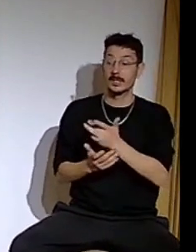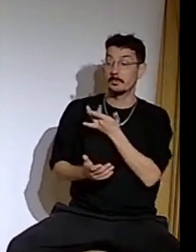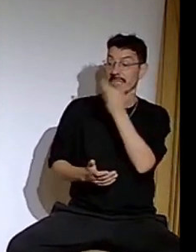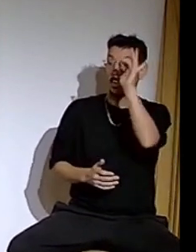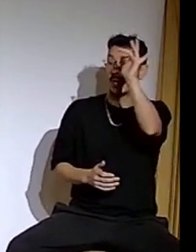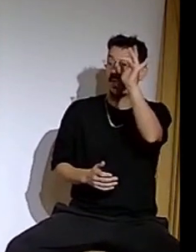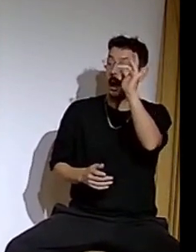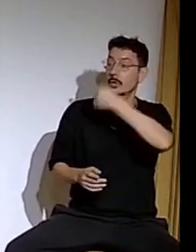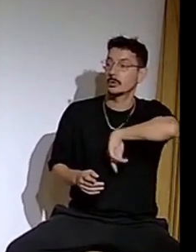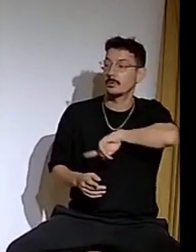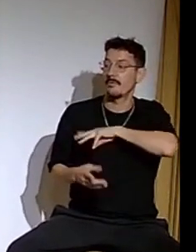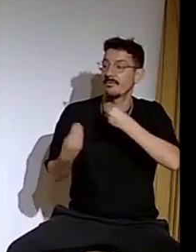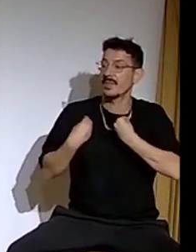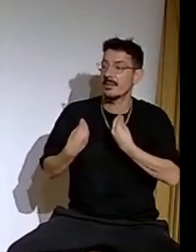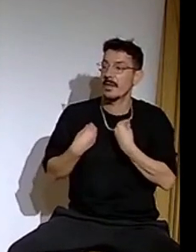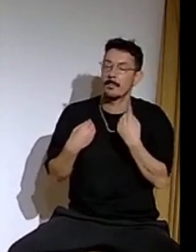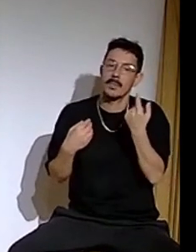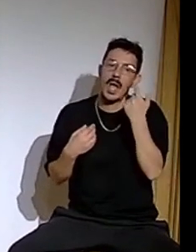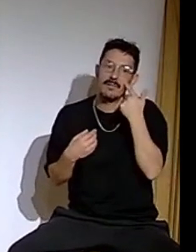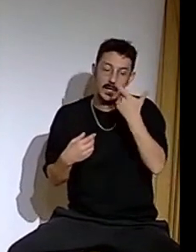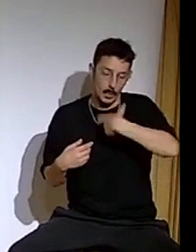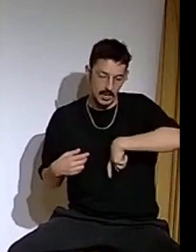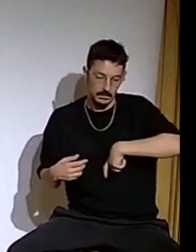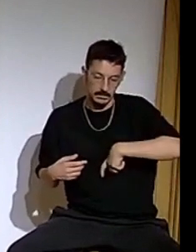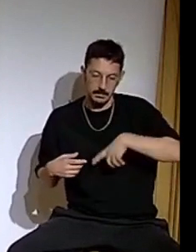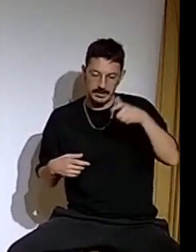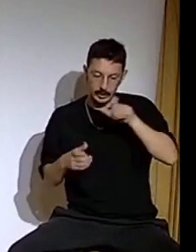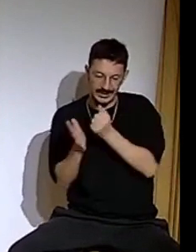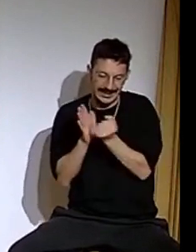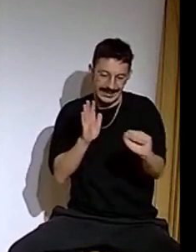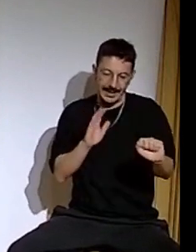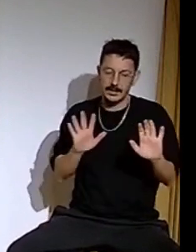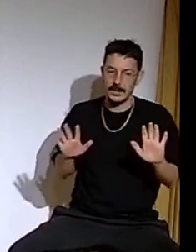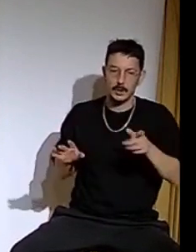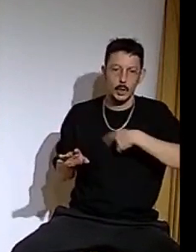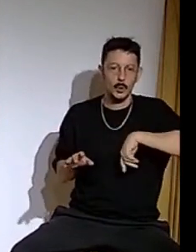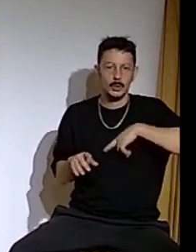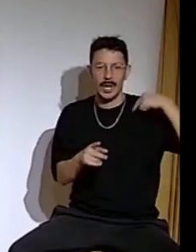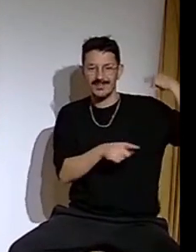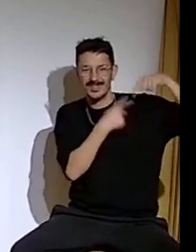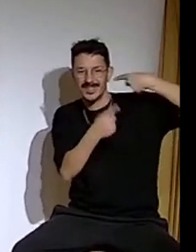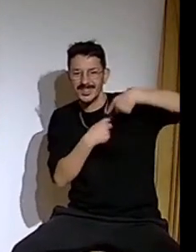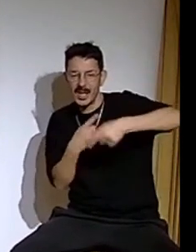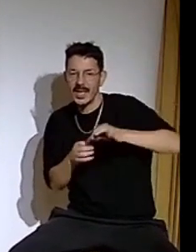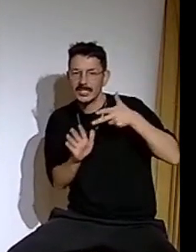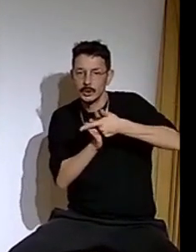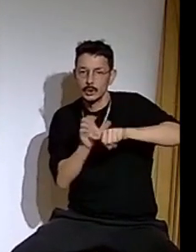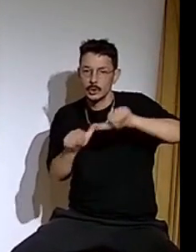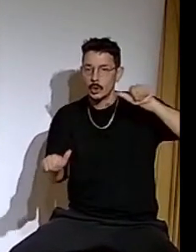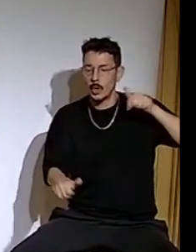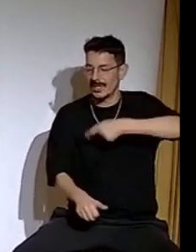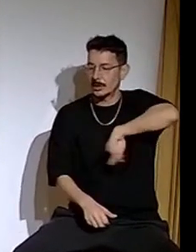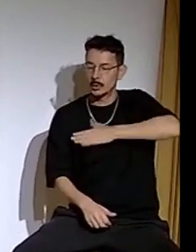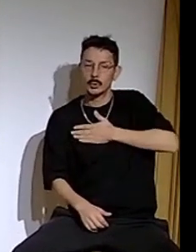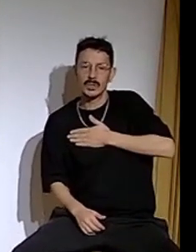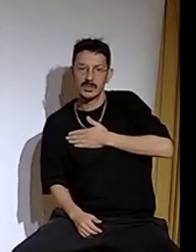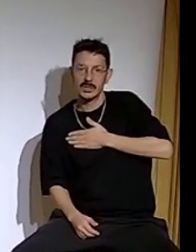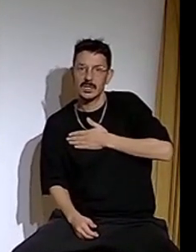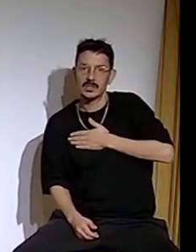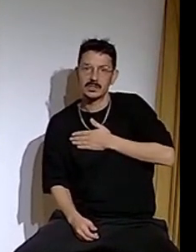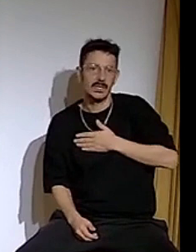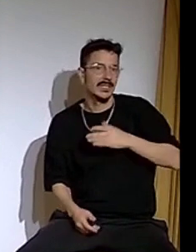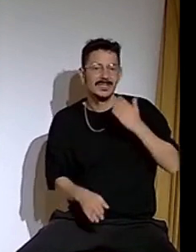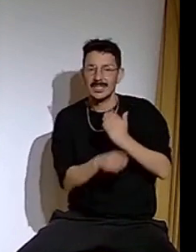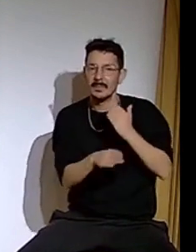de personas disidentes como que nuestros vínculos nuestros recorridos y nuestras historias están